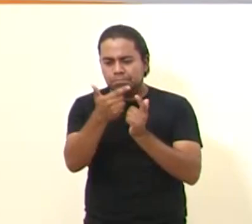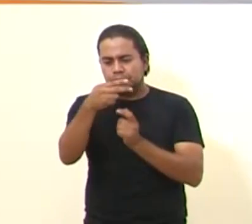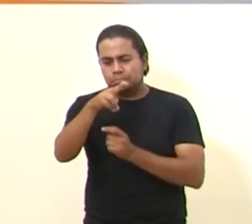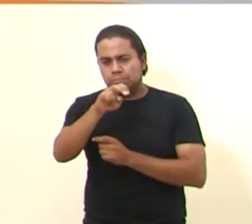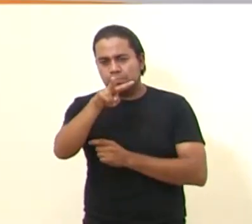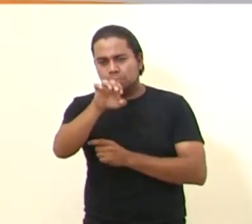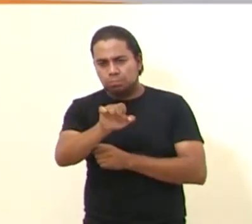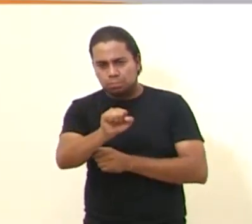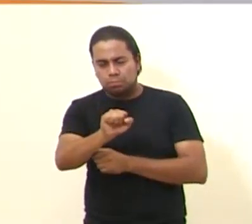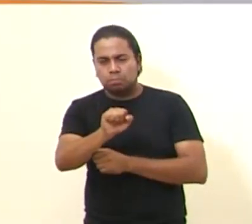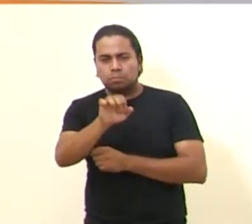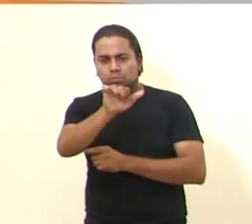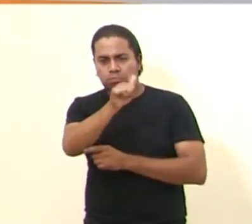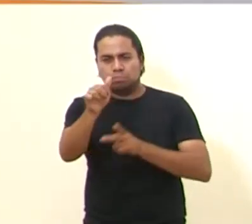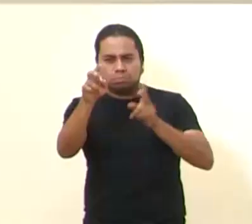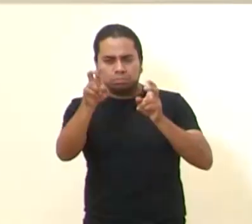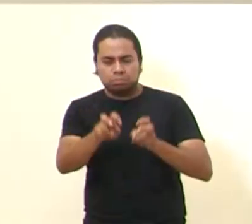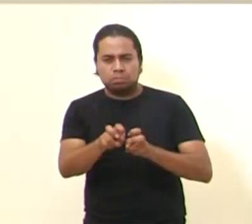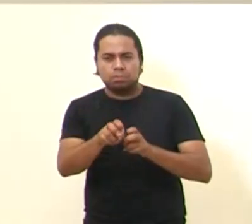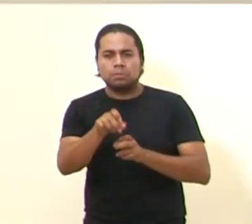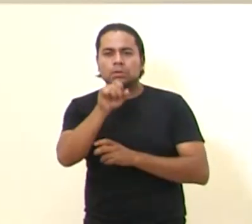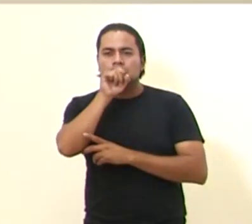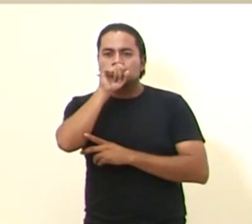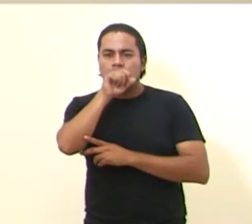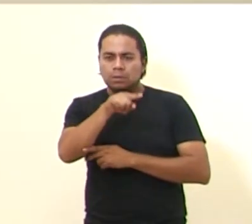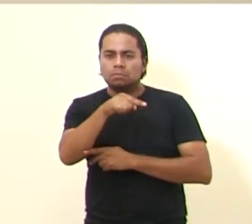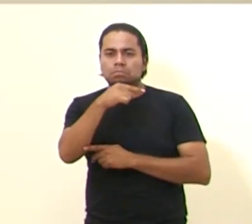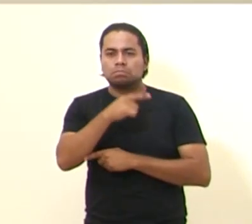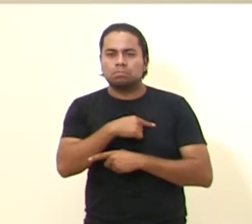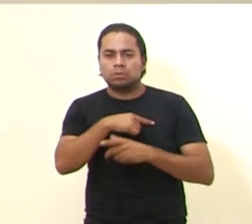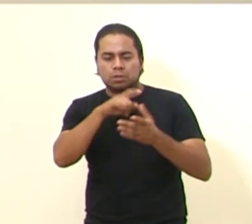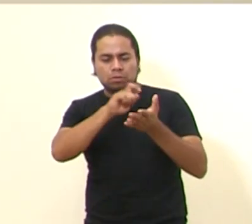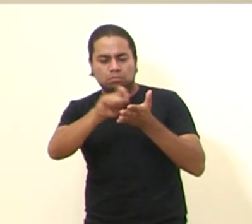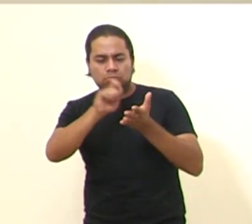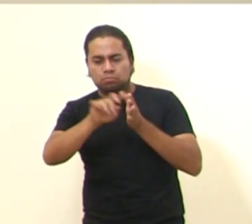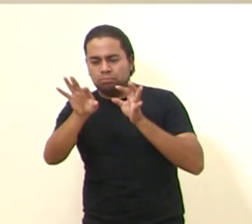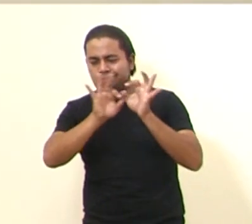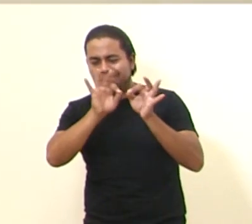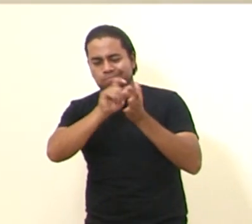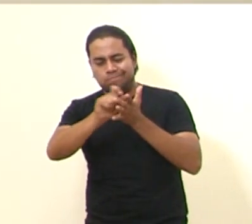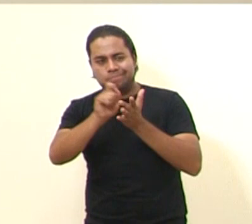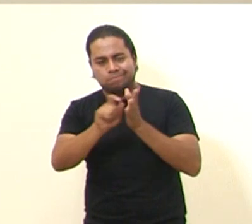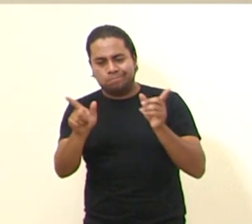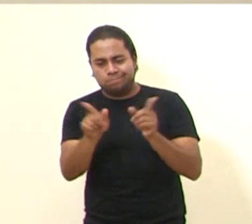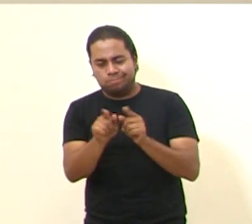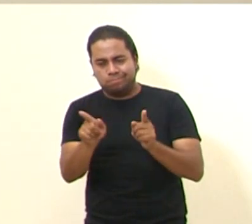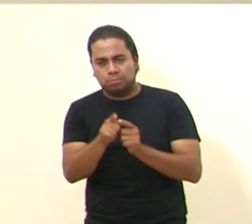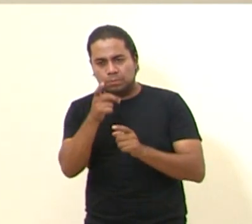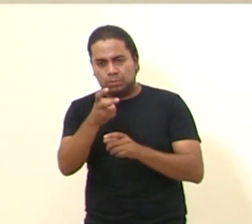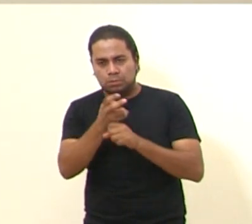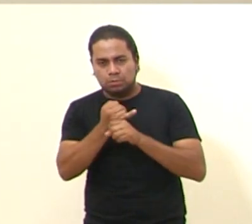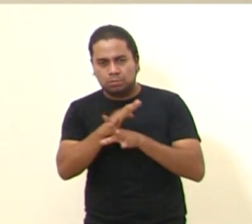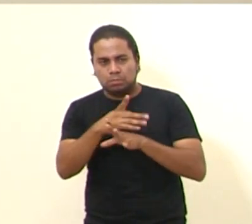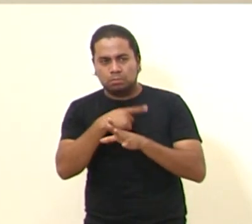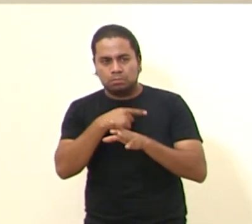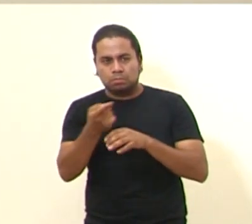subtema. Y también hice una ficha de trabajo con esa información que